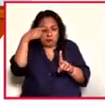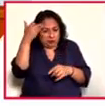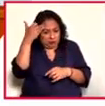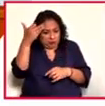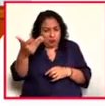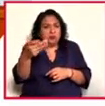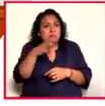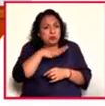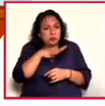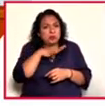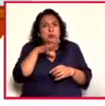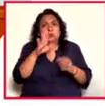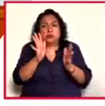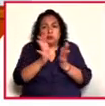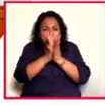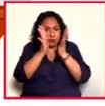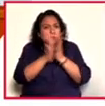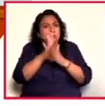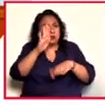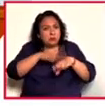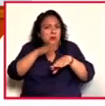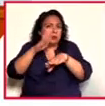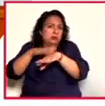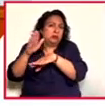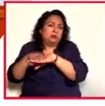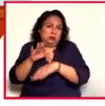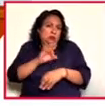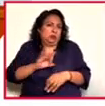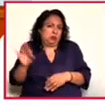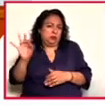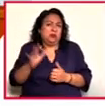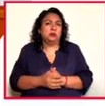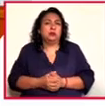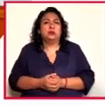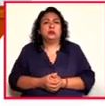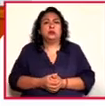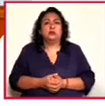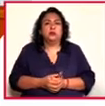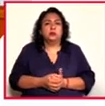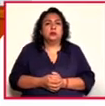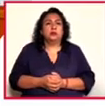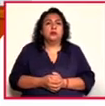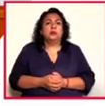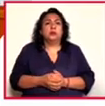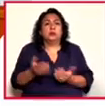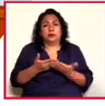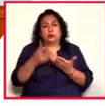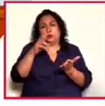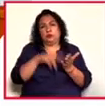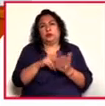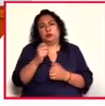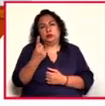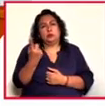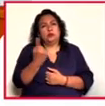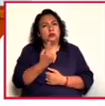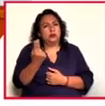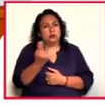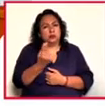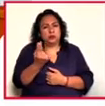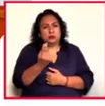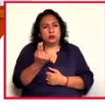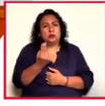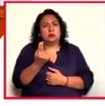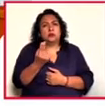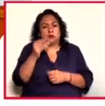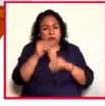entrarle a lo más que se pueda. Y bueno, este año tenemos que hacer un